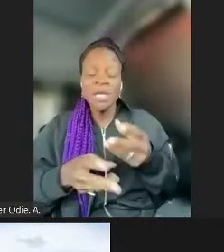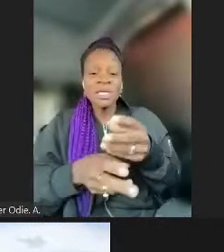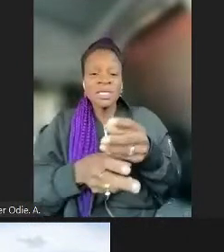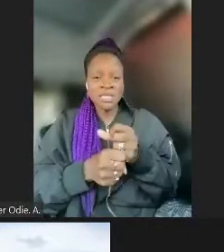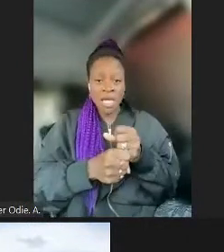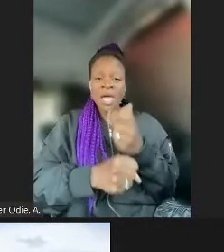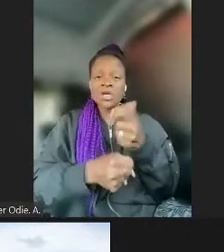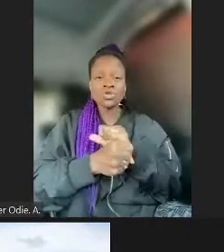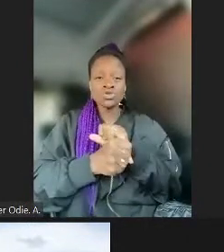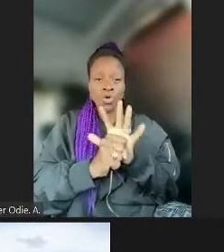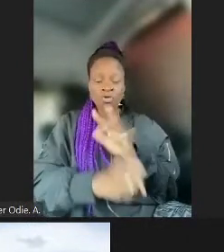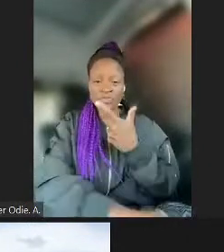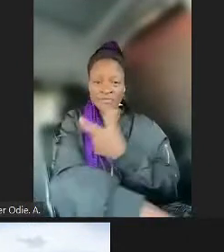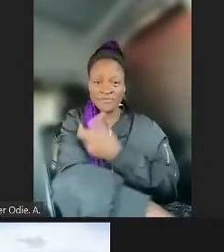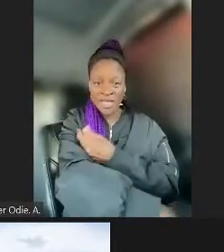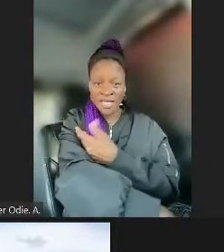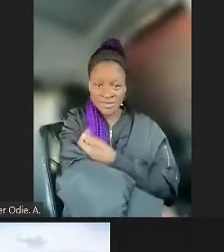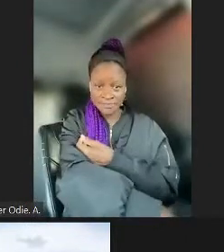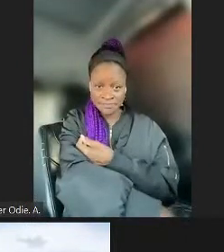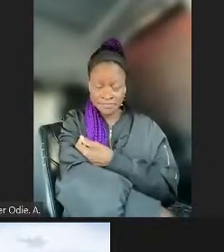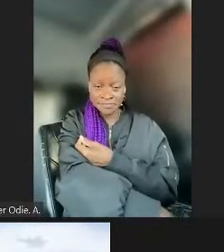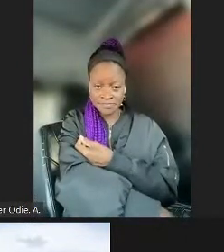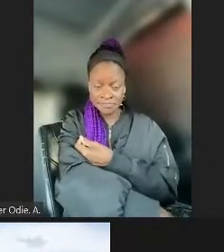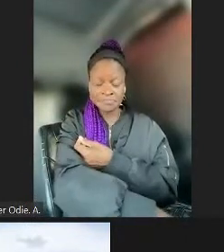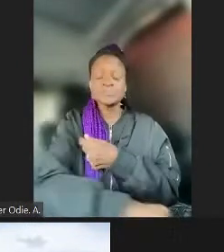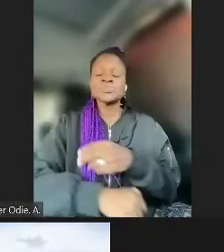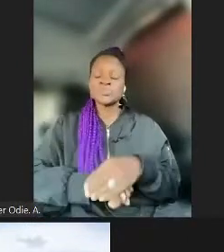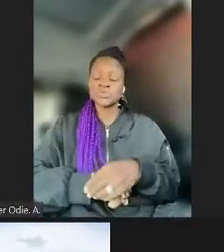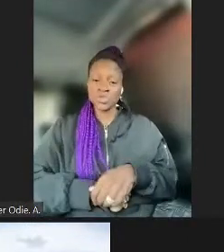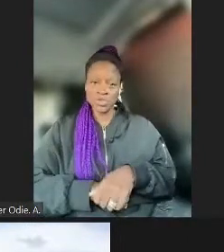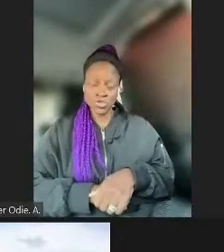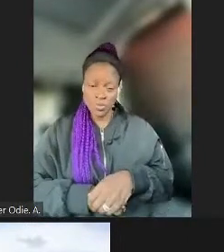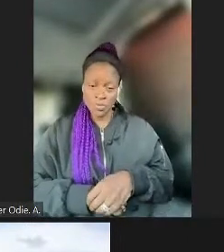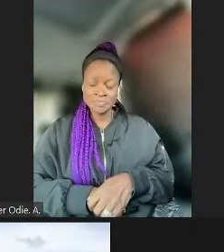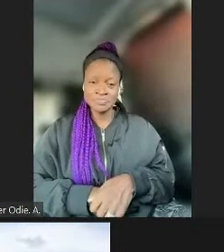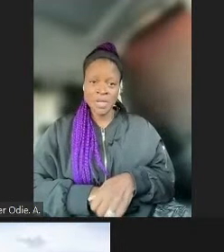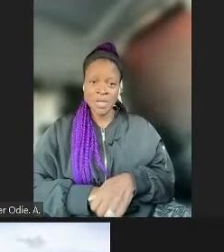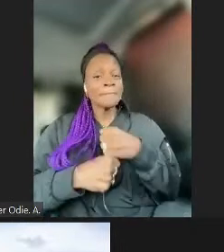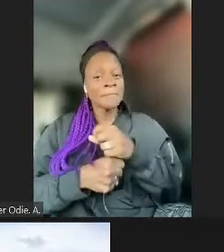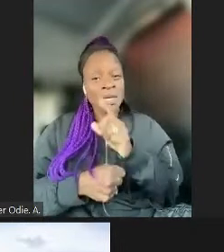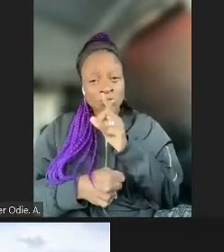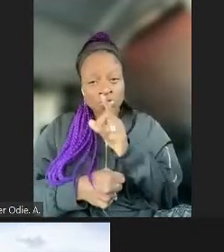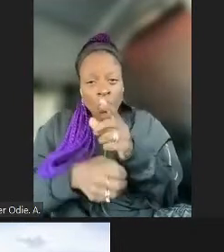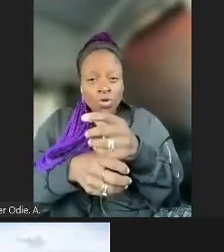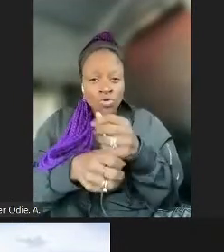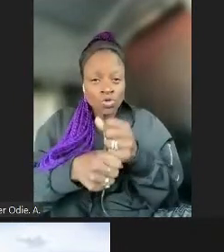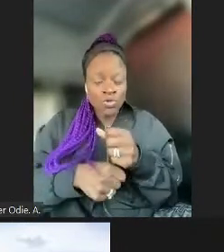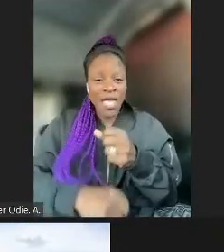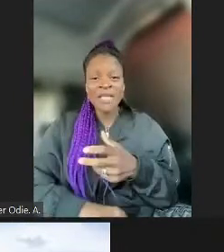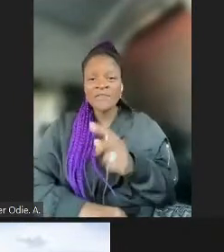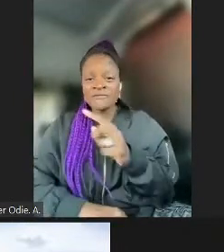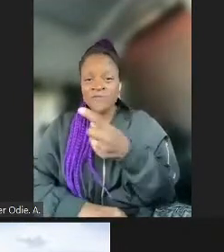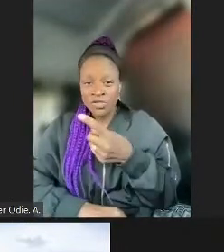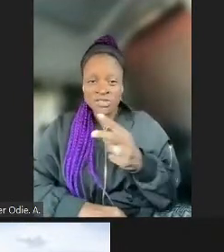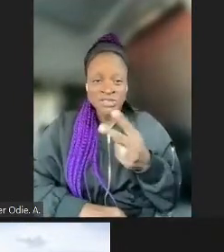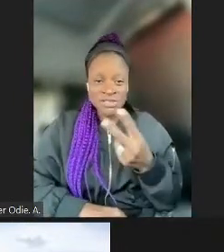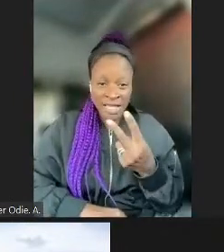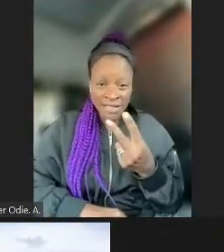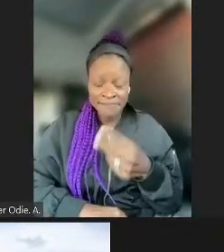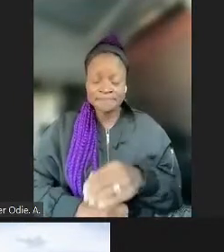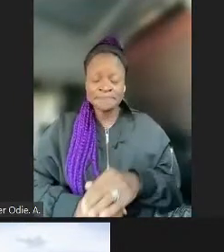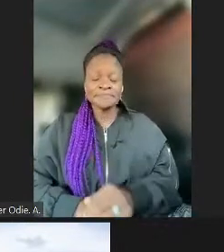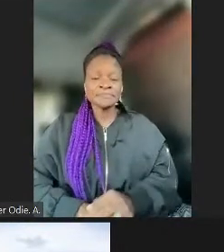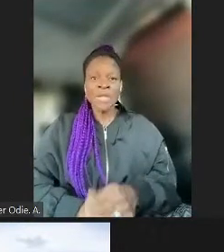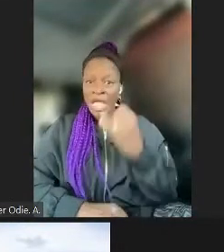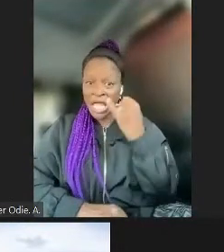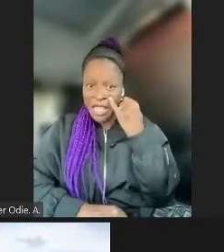todavía. Si están en medio de su serie de vacunas, por favor, acabe su segunda vacuna. Si está vacunado con